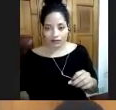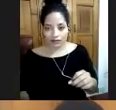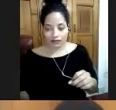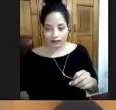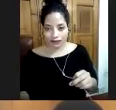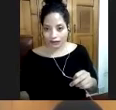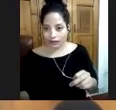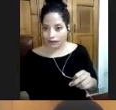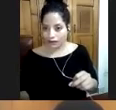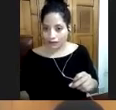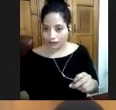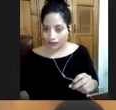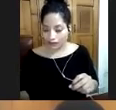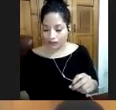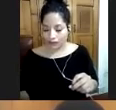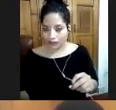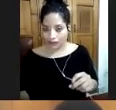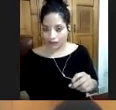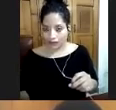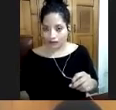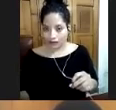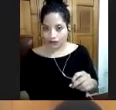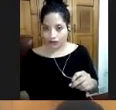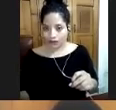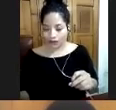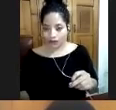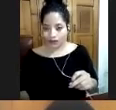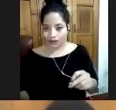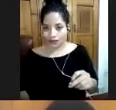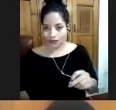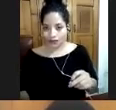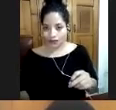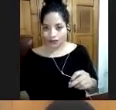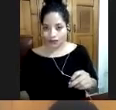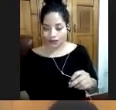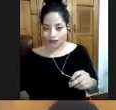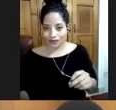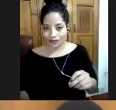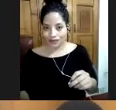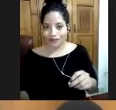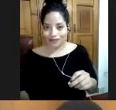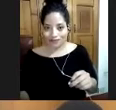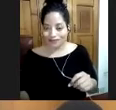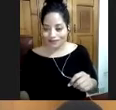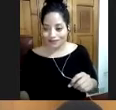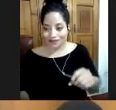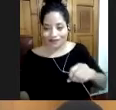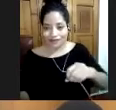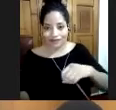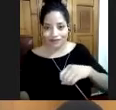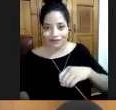de querer hacer llegar esa sabiduría hacia los niños, pero no tampoco